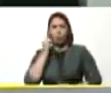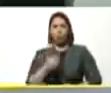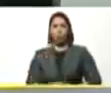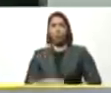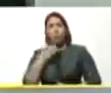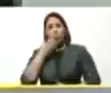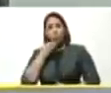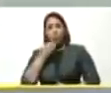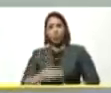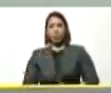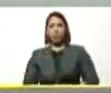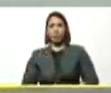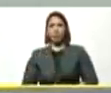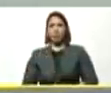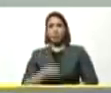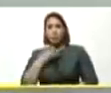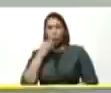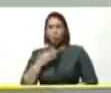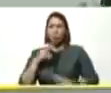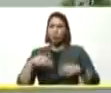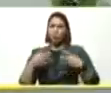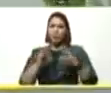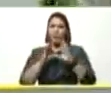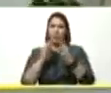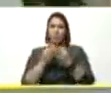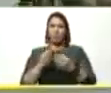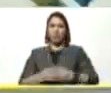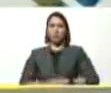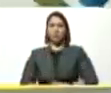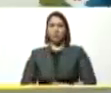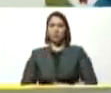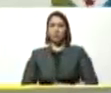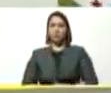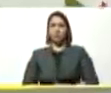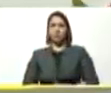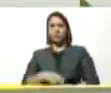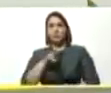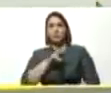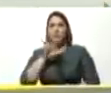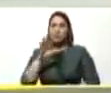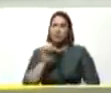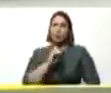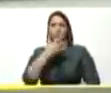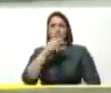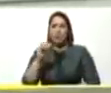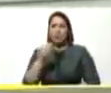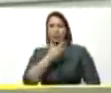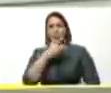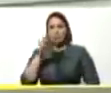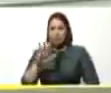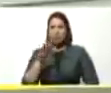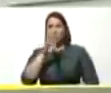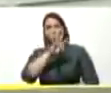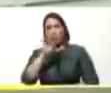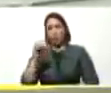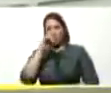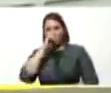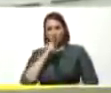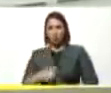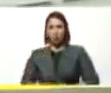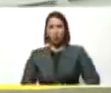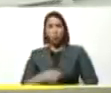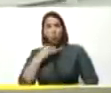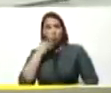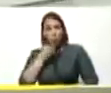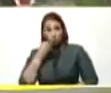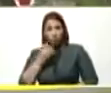la juventud que se está levantando con sus nuevas familias, ¿no? 25, 30, 35, 40 años, la